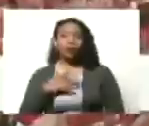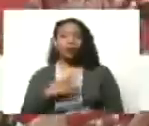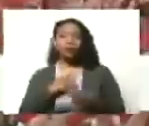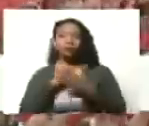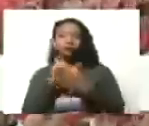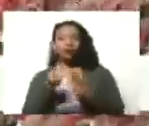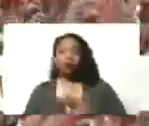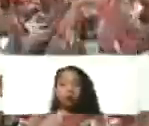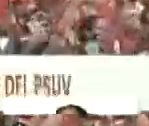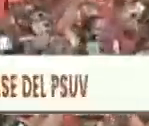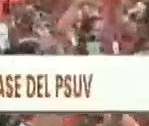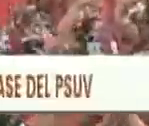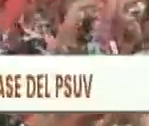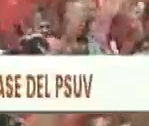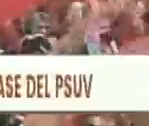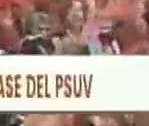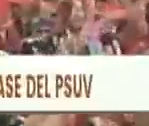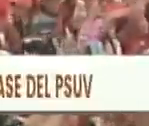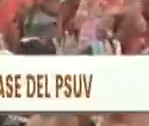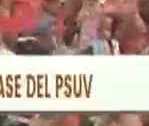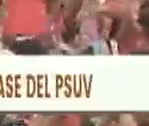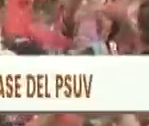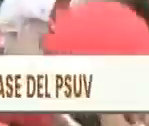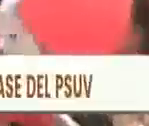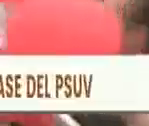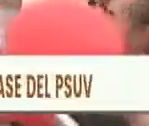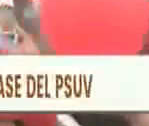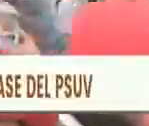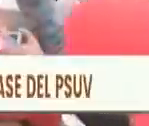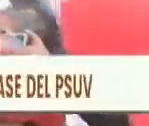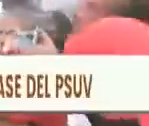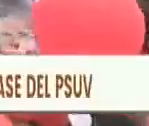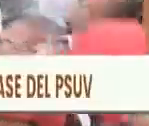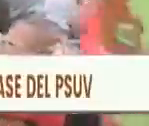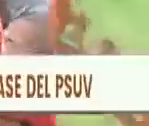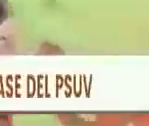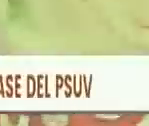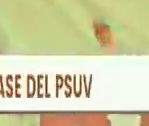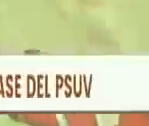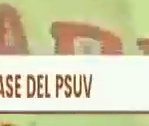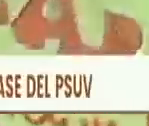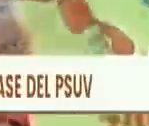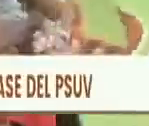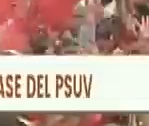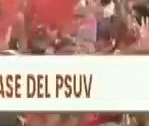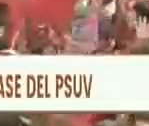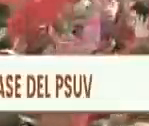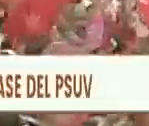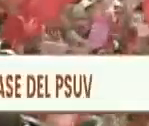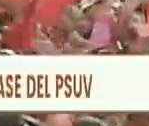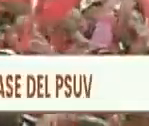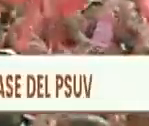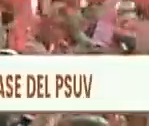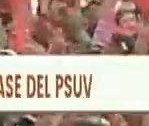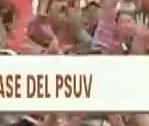Ayudar al mundo, cambiar la historia en un segundo. Si ayuda se hará